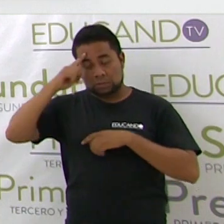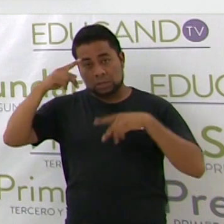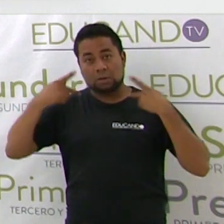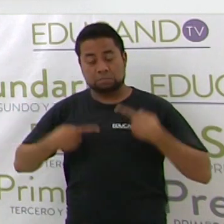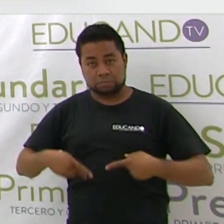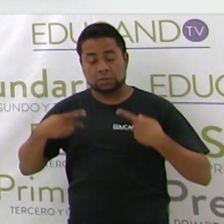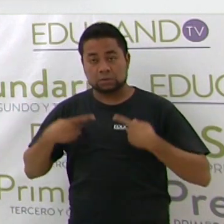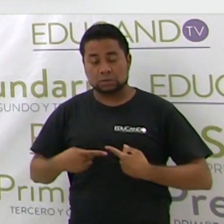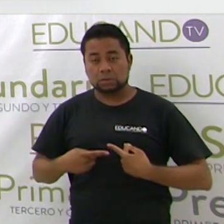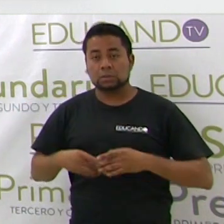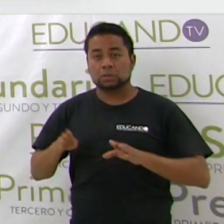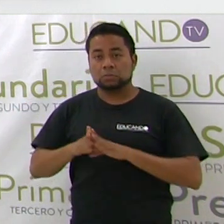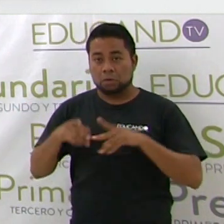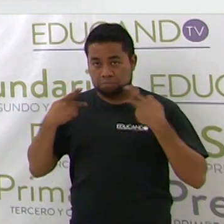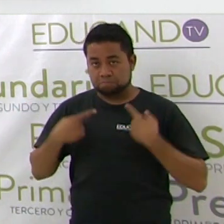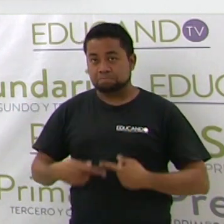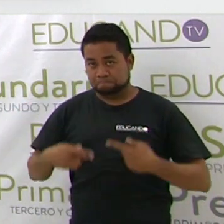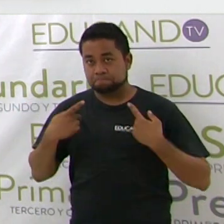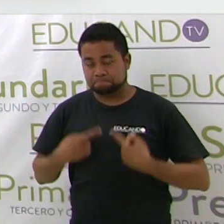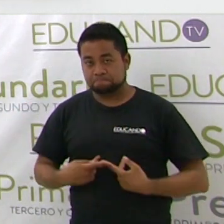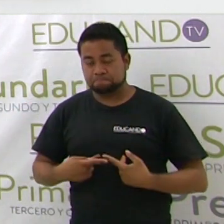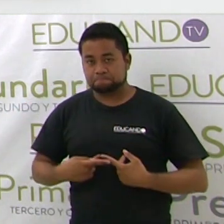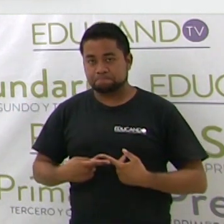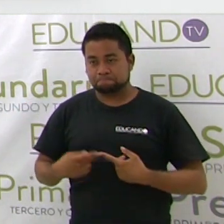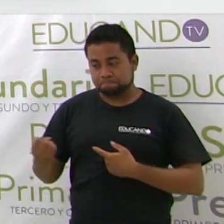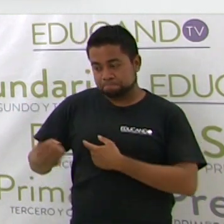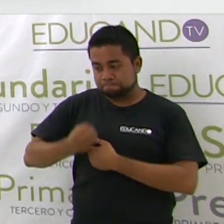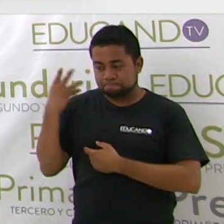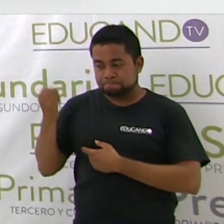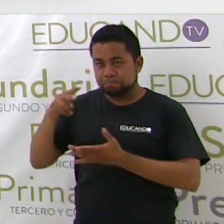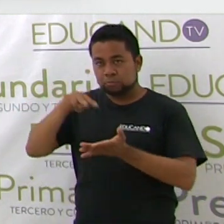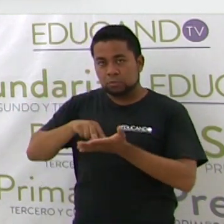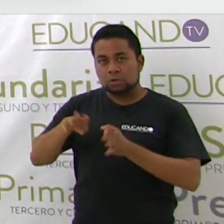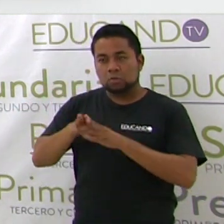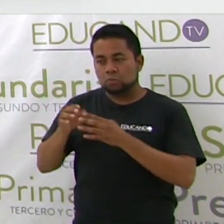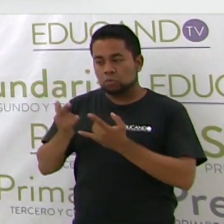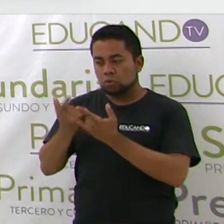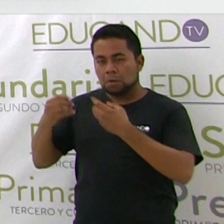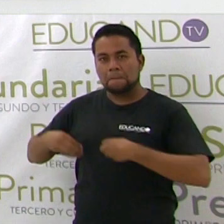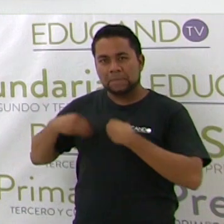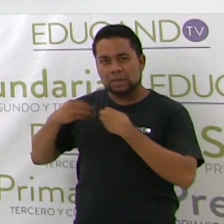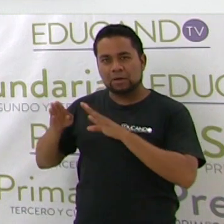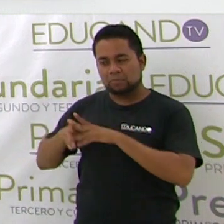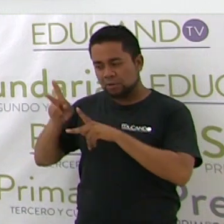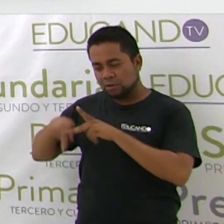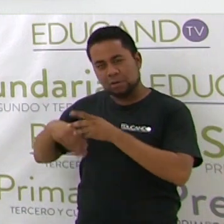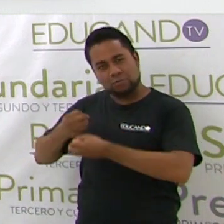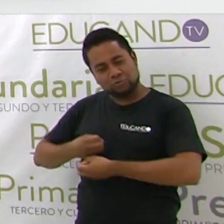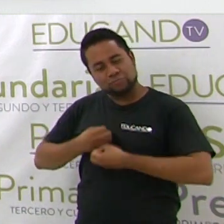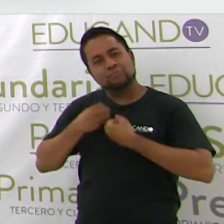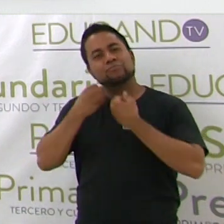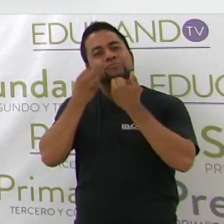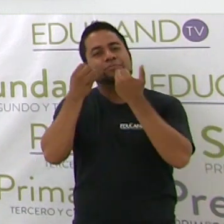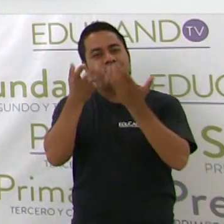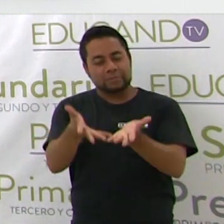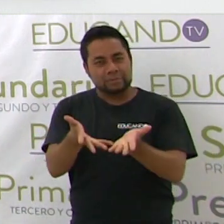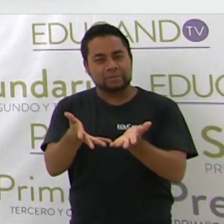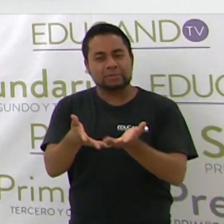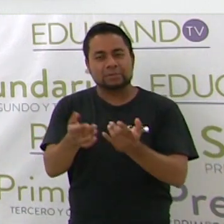que el conferencista pueda presentarnos parte de su vida, parte de su historia en